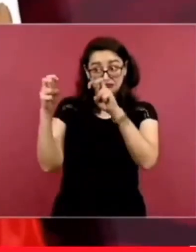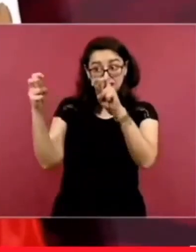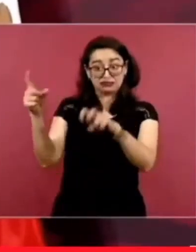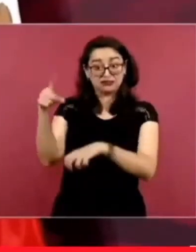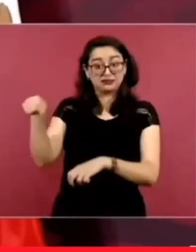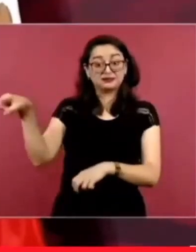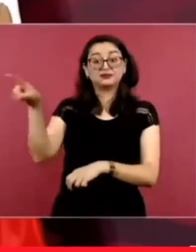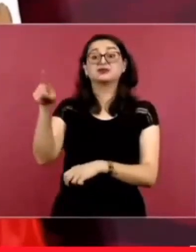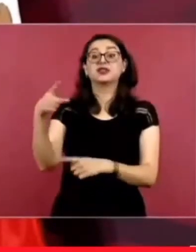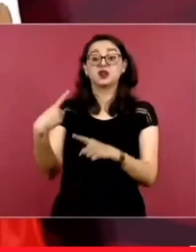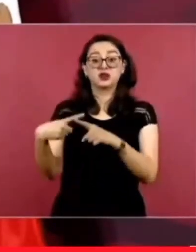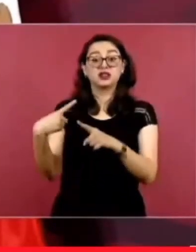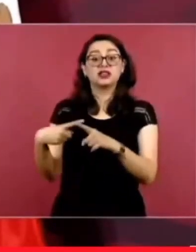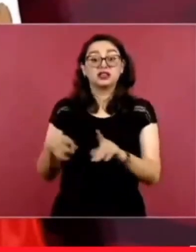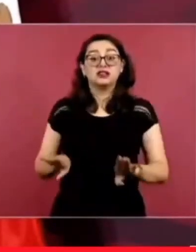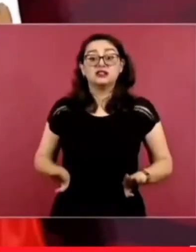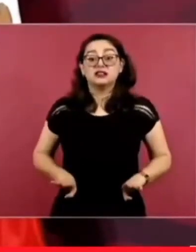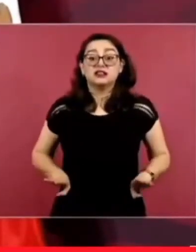puro